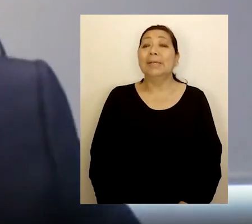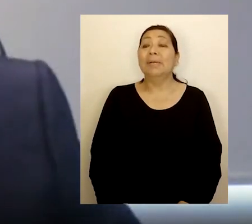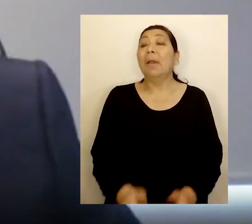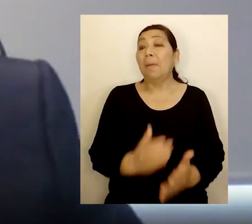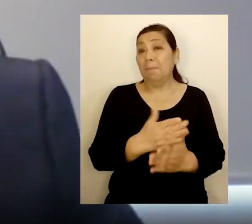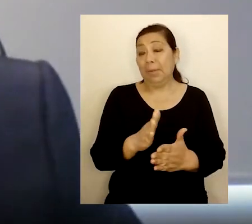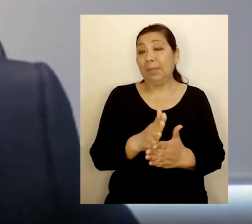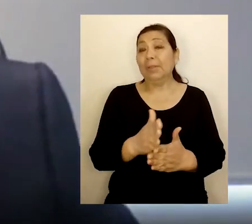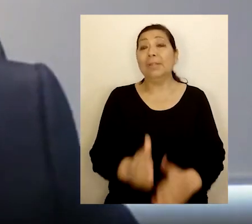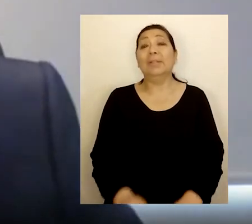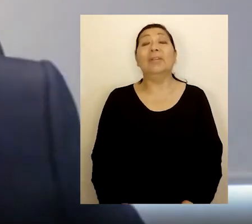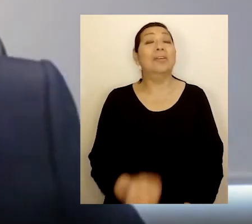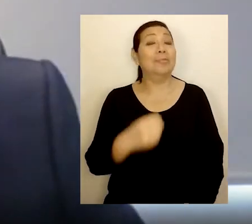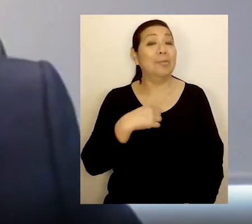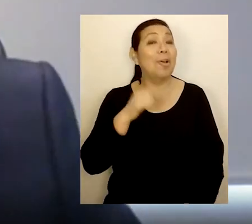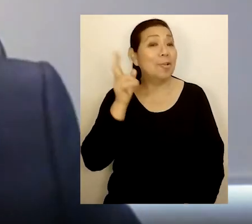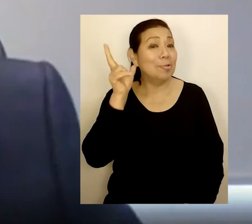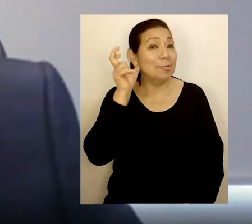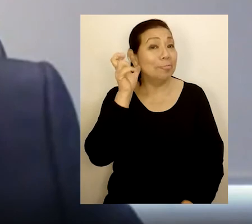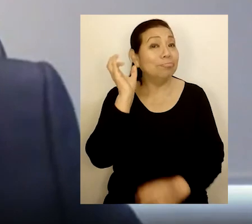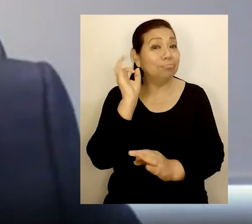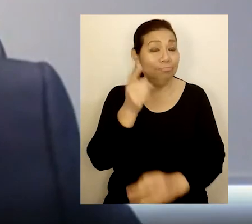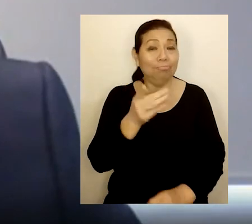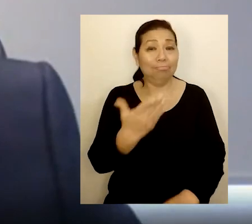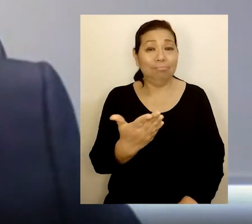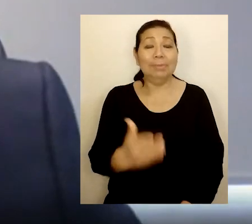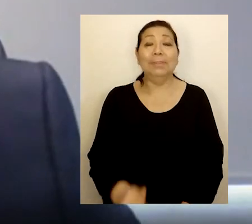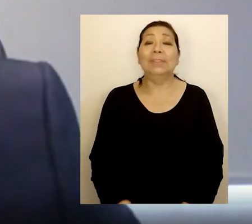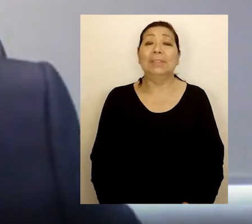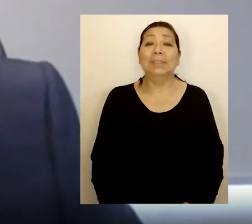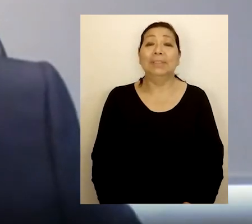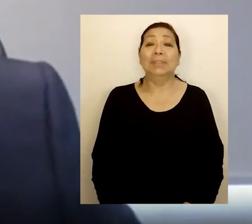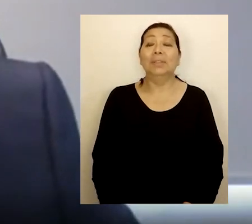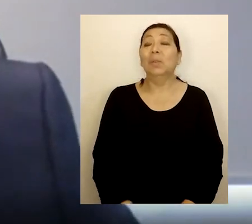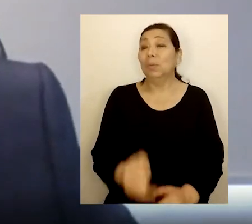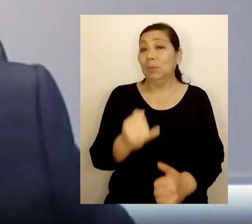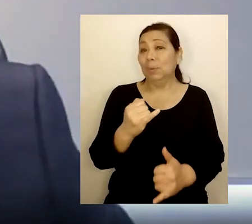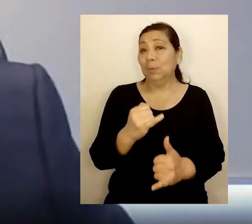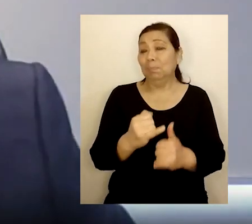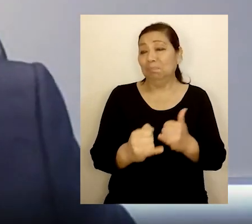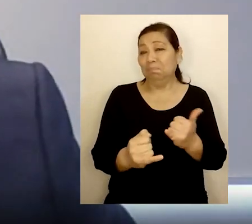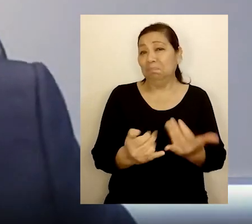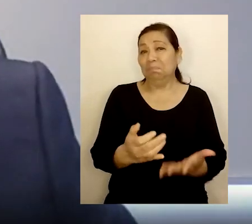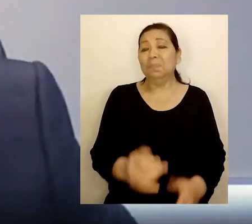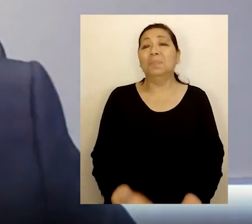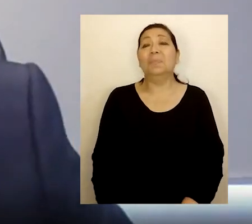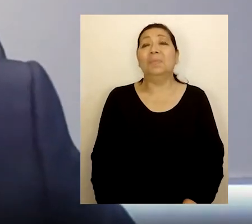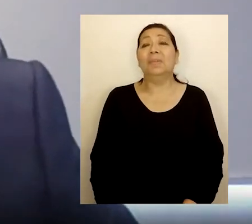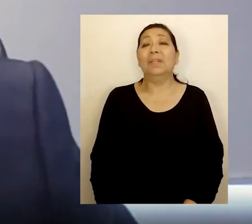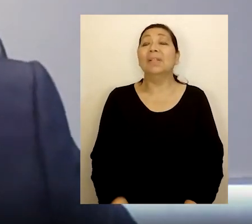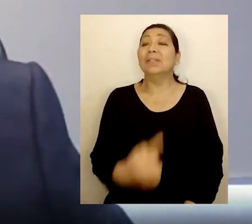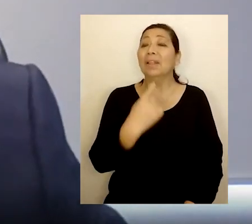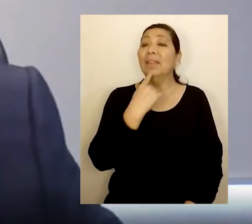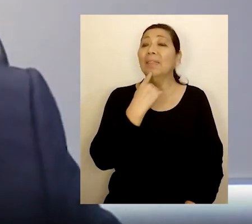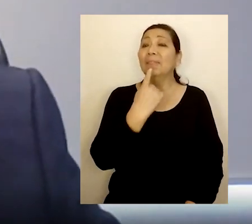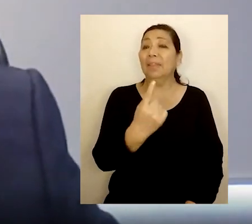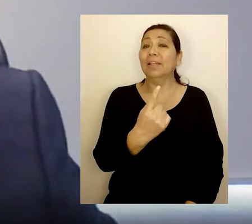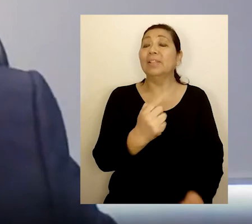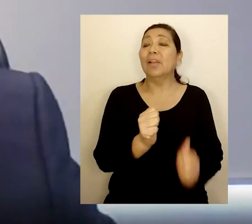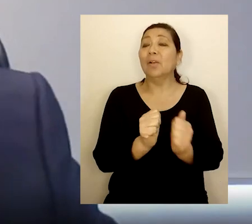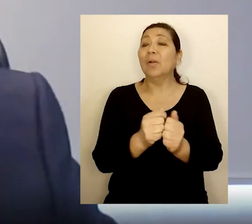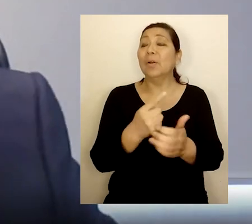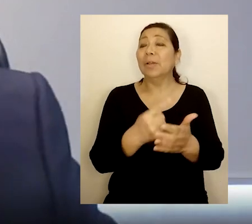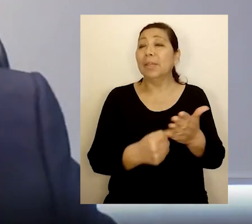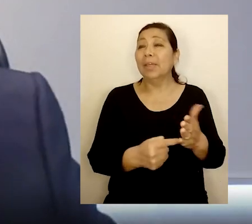a partir de haber escuchado la exposición última, se desdice con la